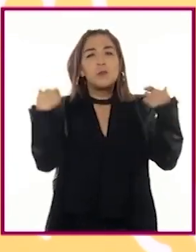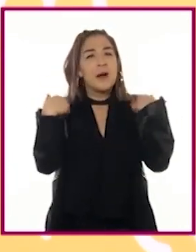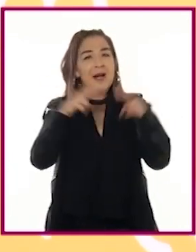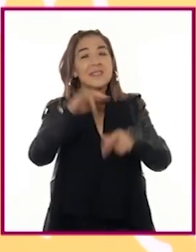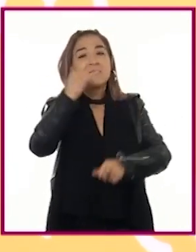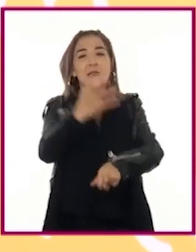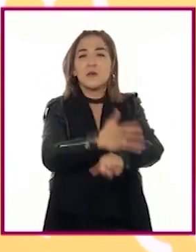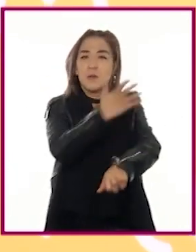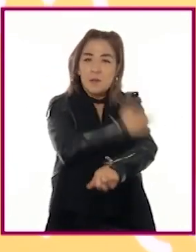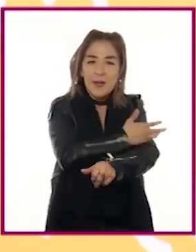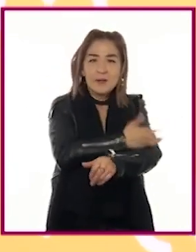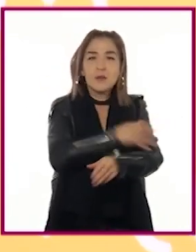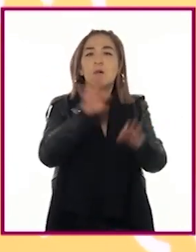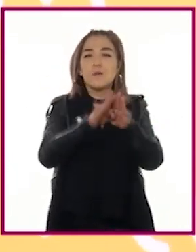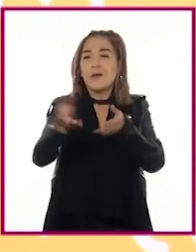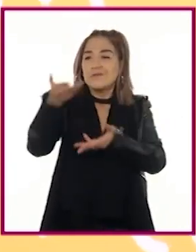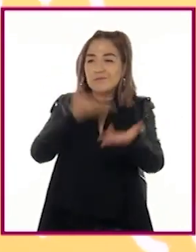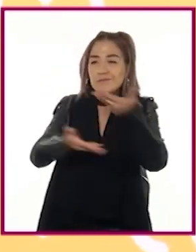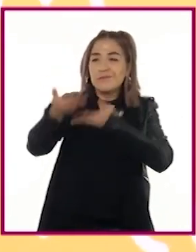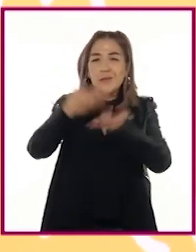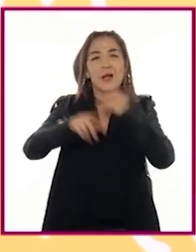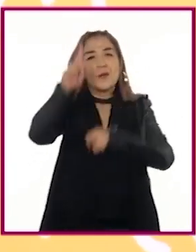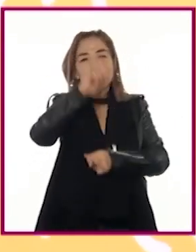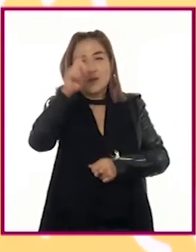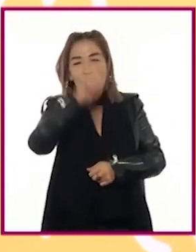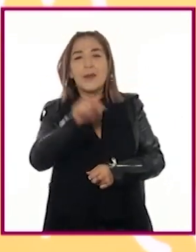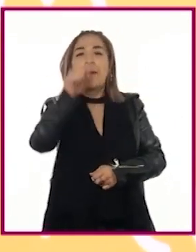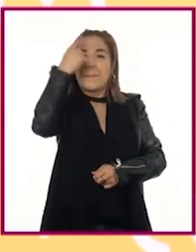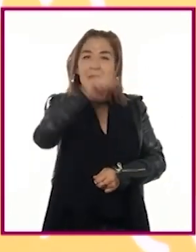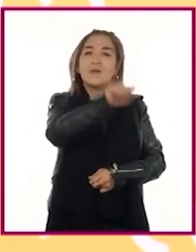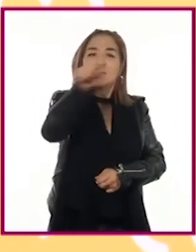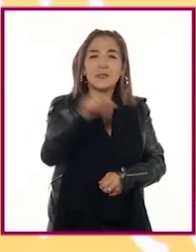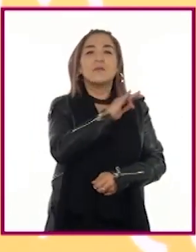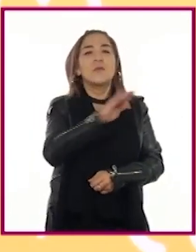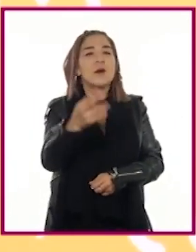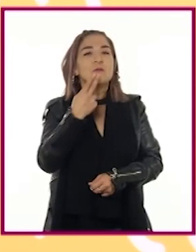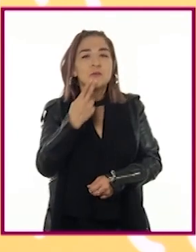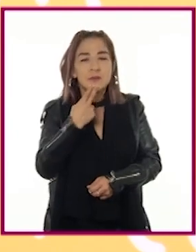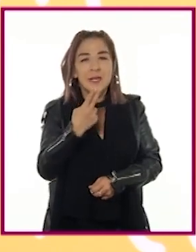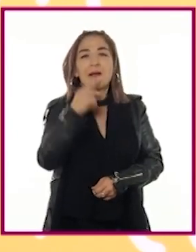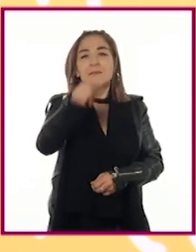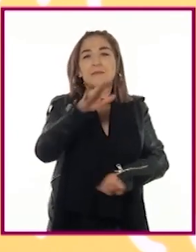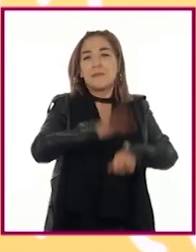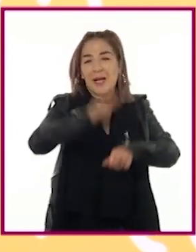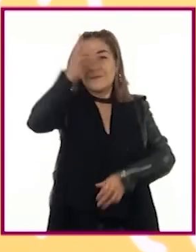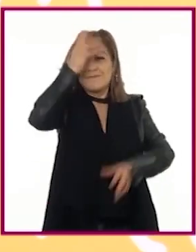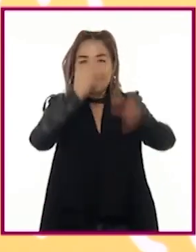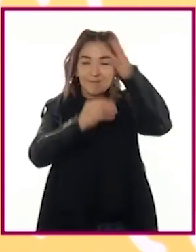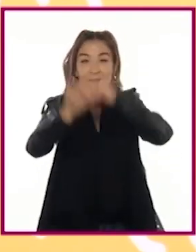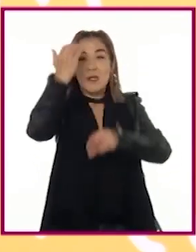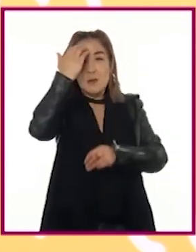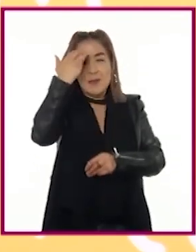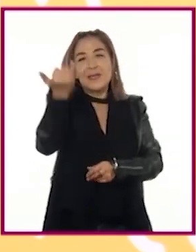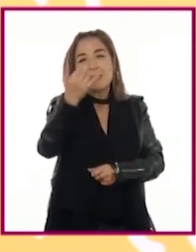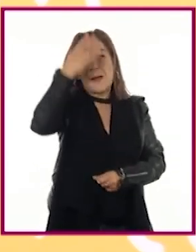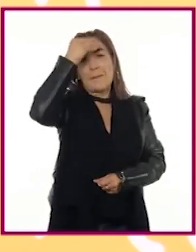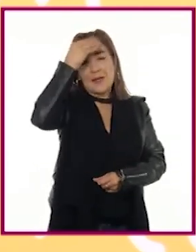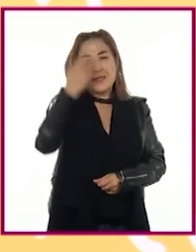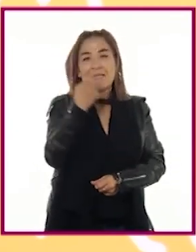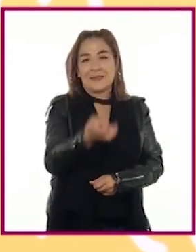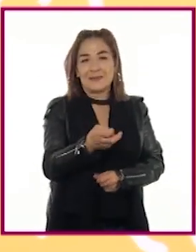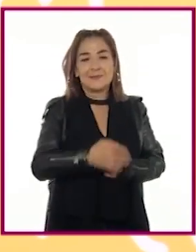maestro. Socializar sus conjeturas resultará de gran utilidad para apropiarse de los conocimientos y aprendizajes